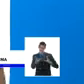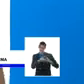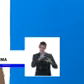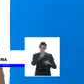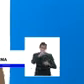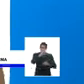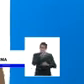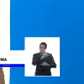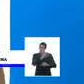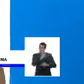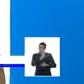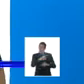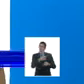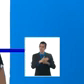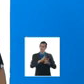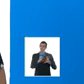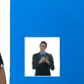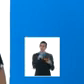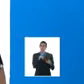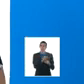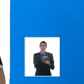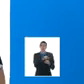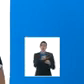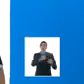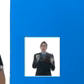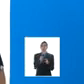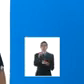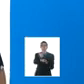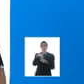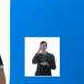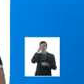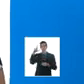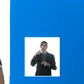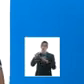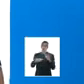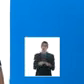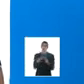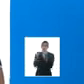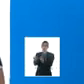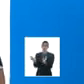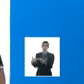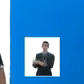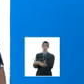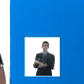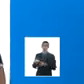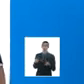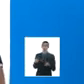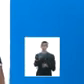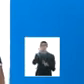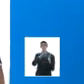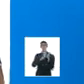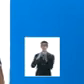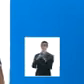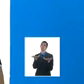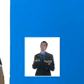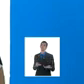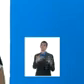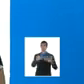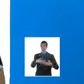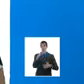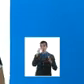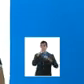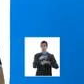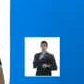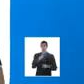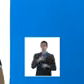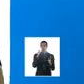atención al grave. La tuvimos por espacio casi de 4 meses paralizada por no contar con las ámpulas, con émbolos, con casquillos,